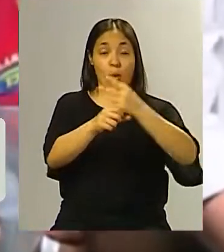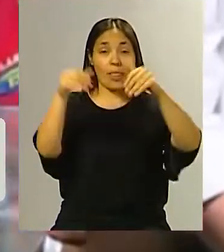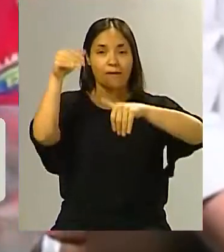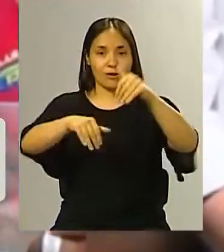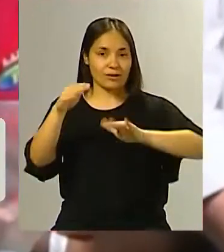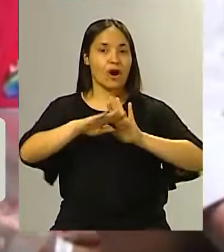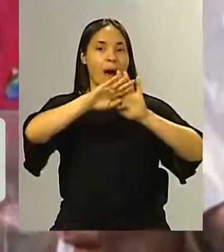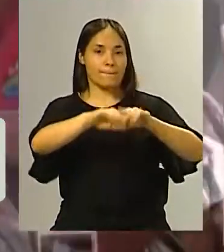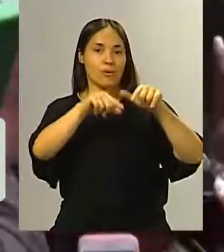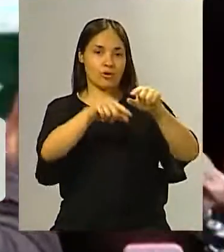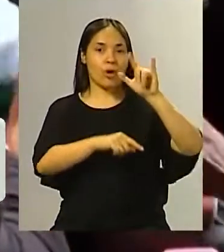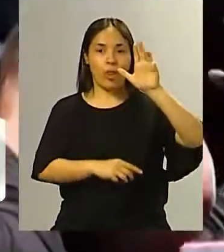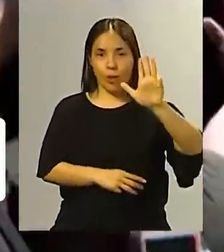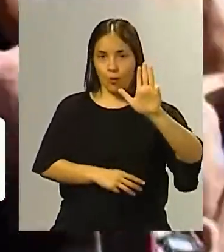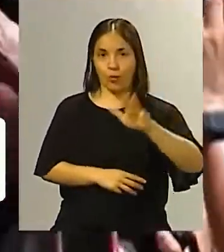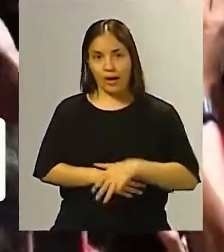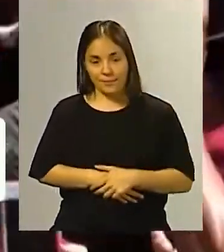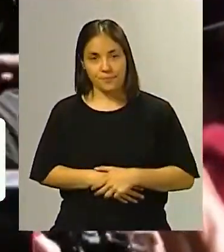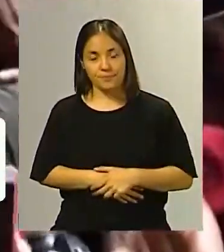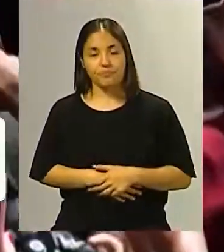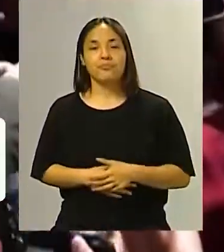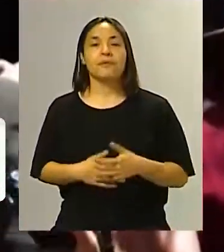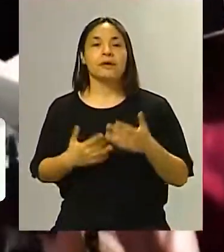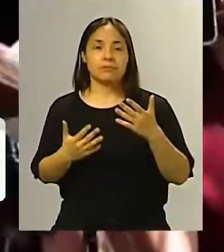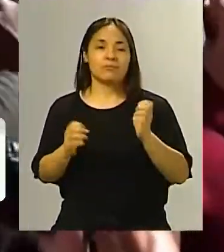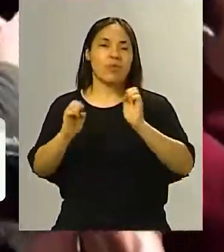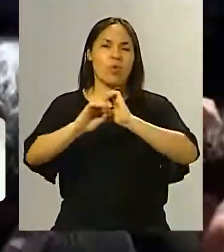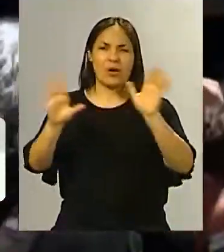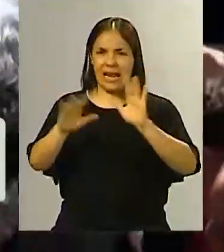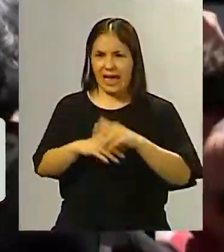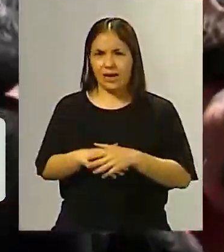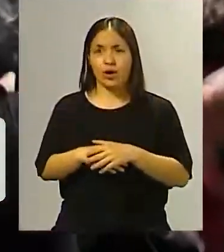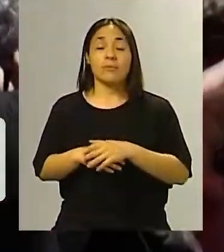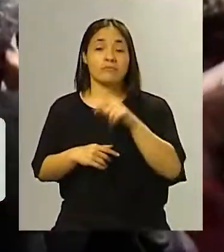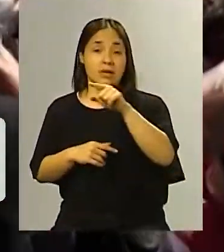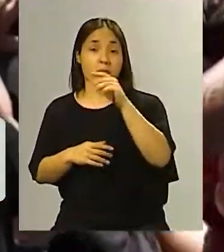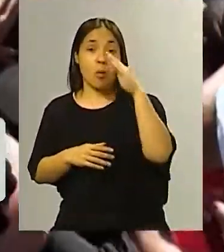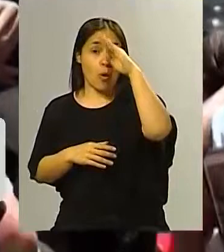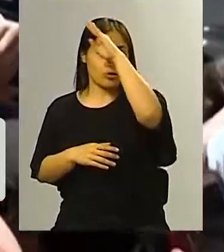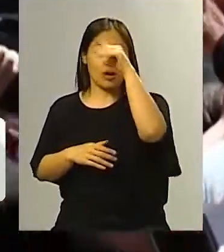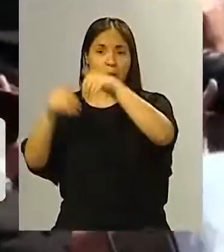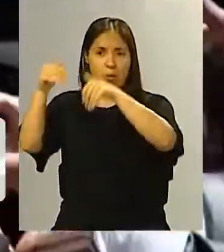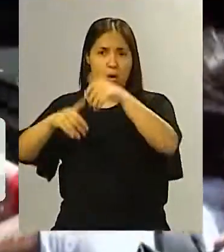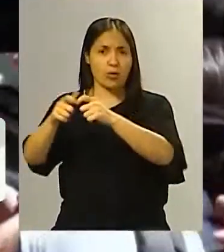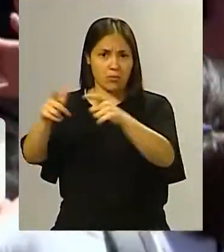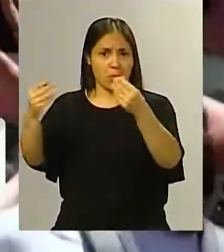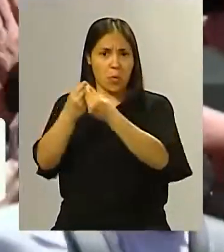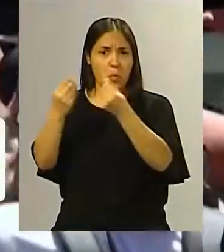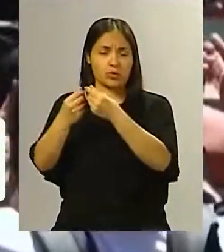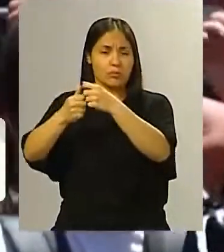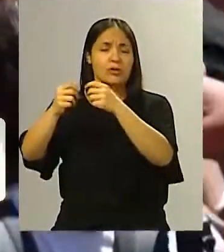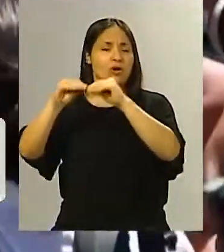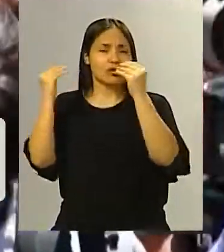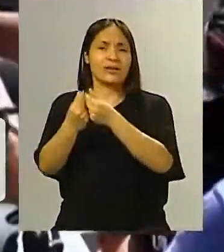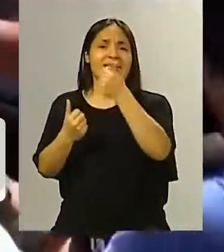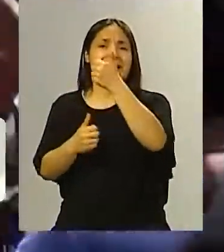que quedó claro es que sumó muchos votos Bolsonaro, unos 6 millones de votos,